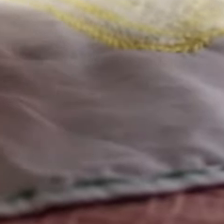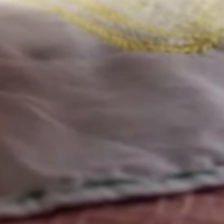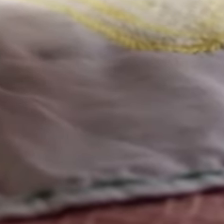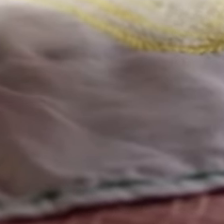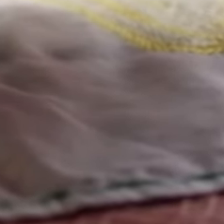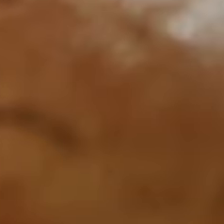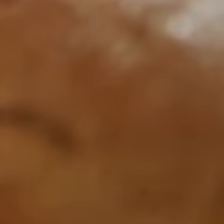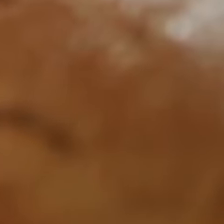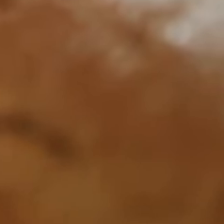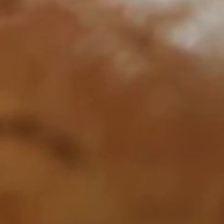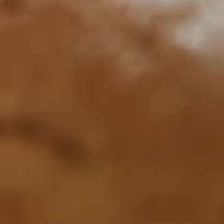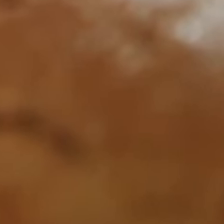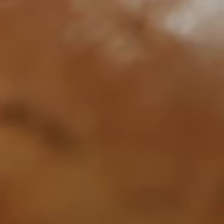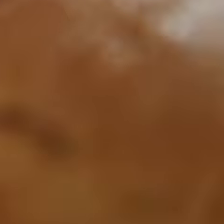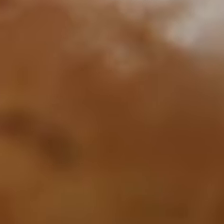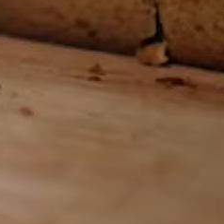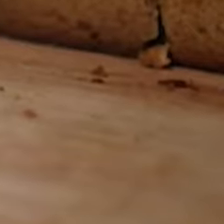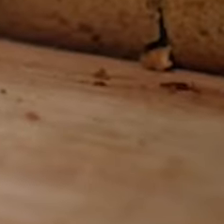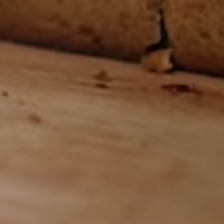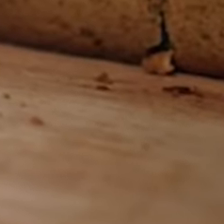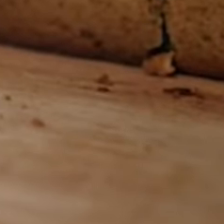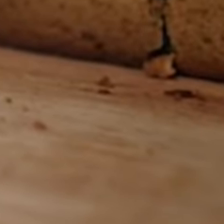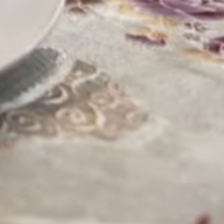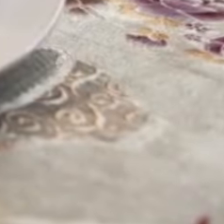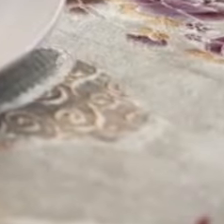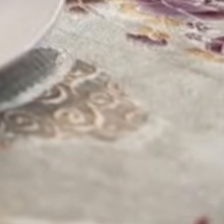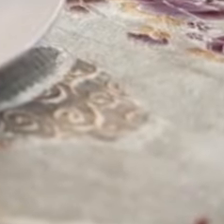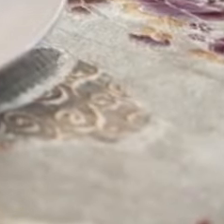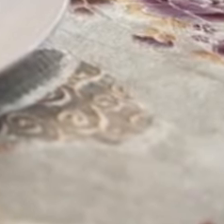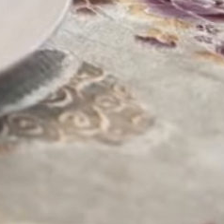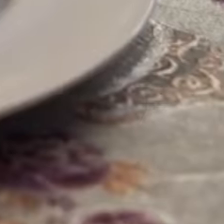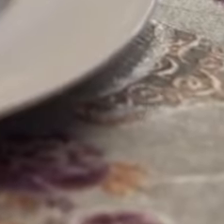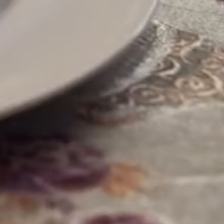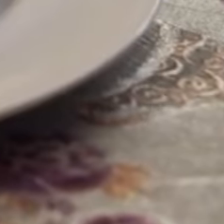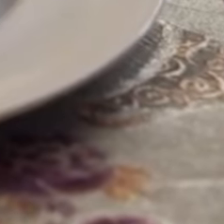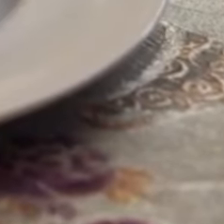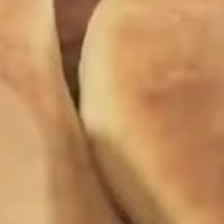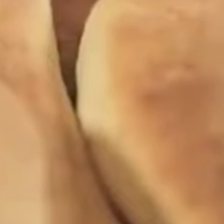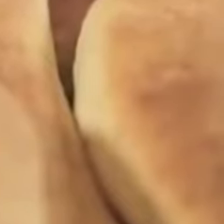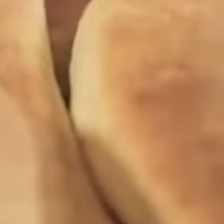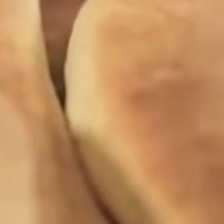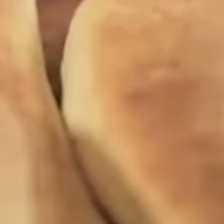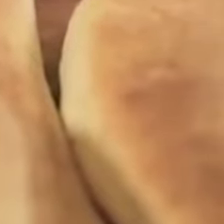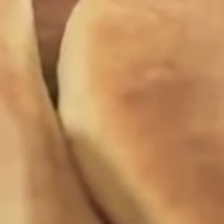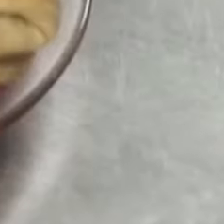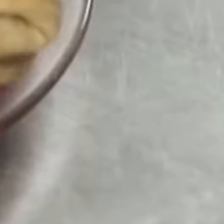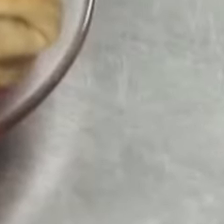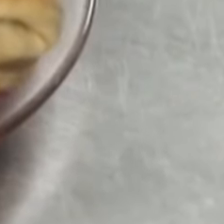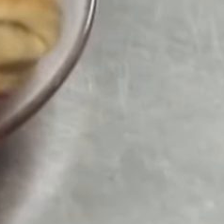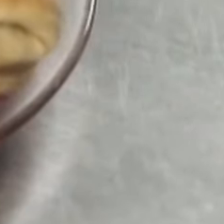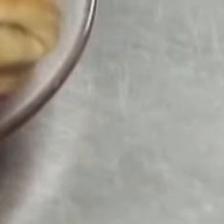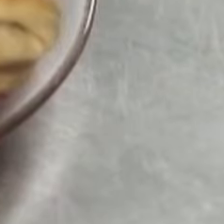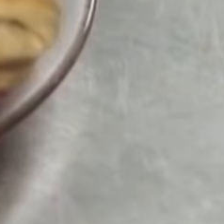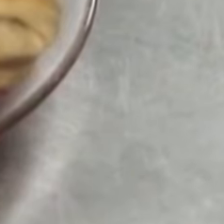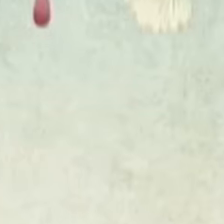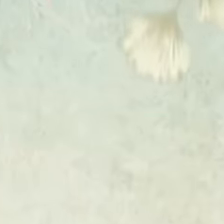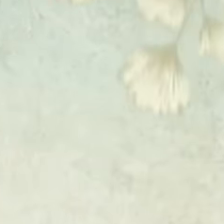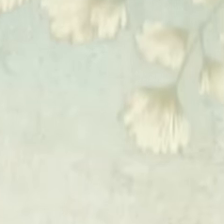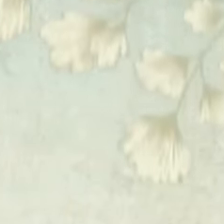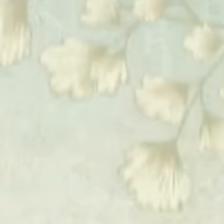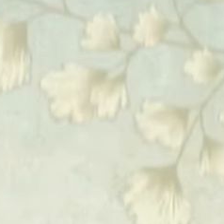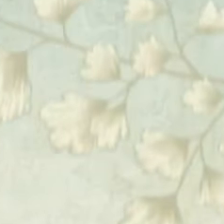Cultura y Juventud y Automercado. Bicentenario, 200 años de comida independiente. El sábado